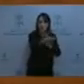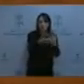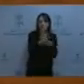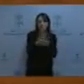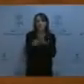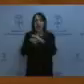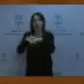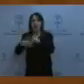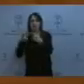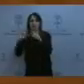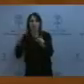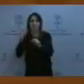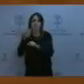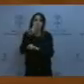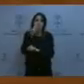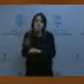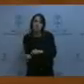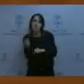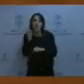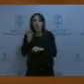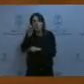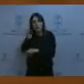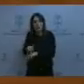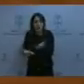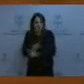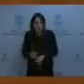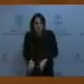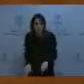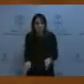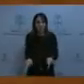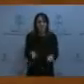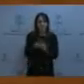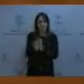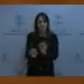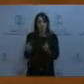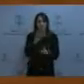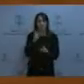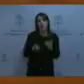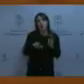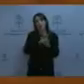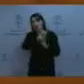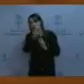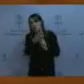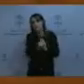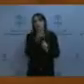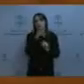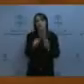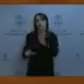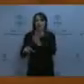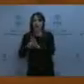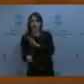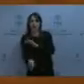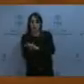que no es necesaria, que tenemos otras herramientas y otros cauces legislativos para llevar la gestión portuaria